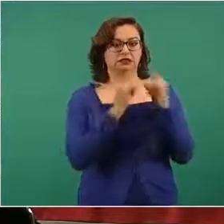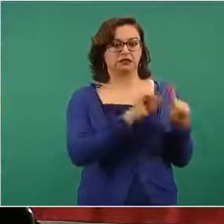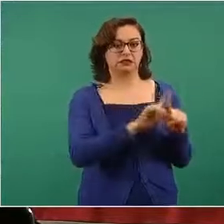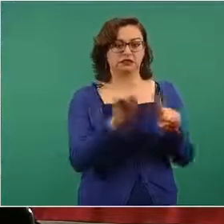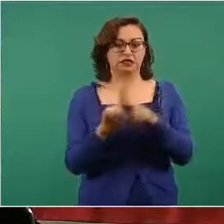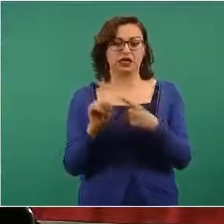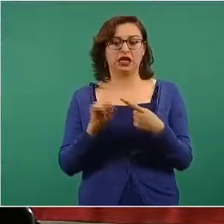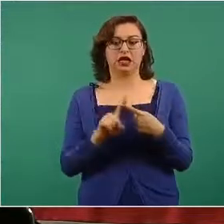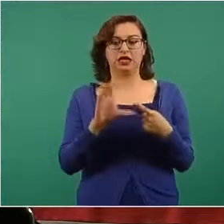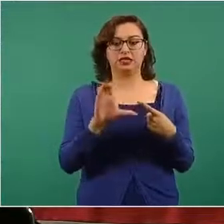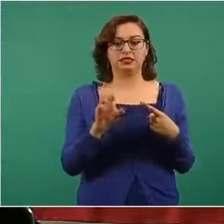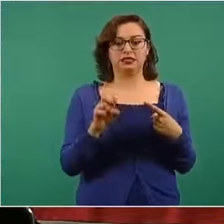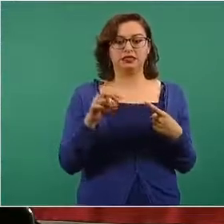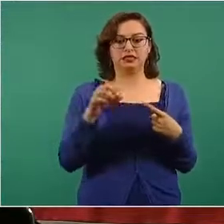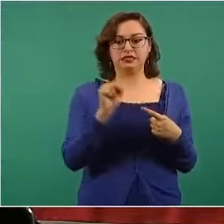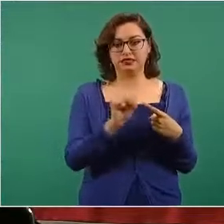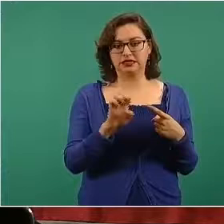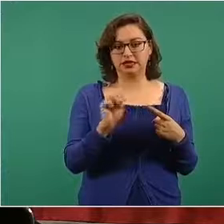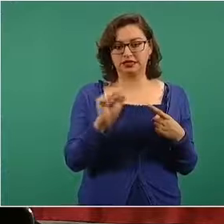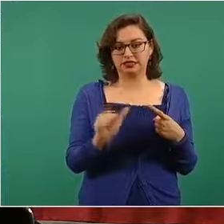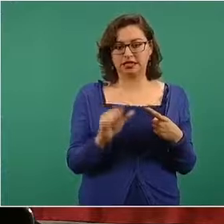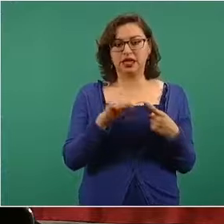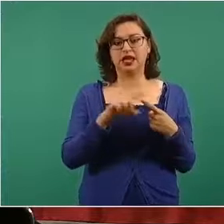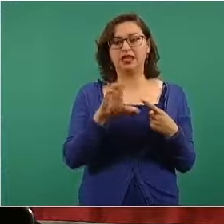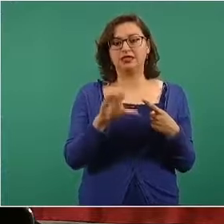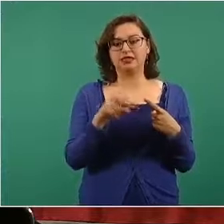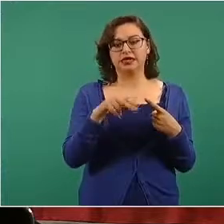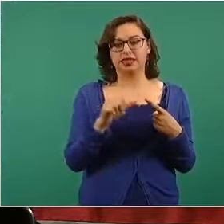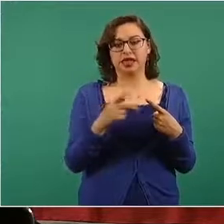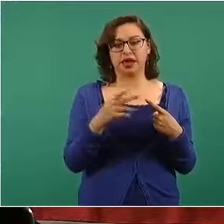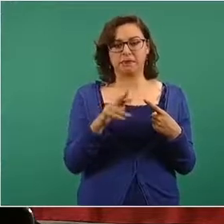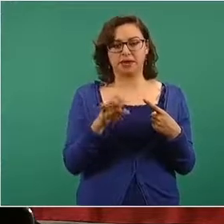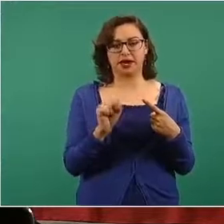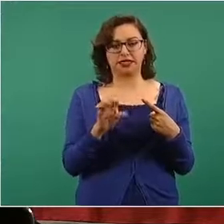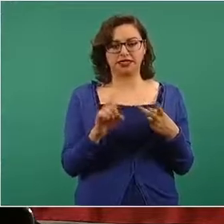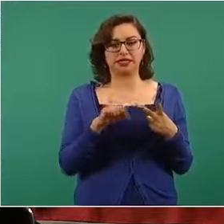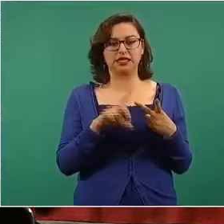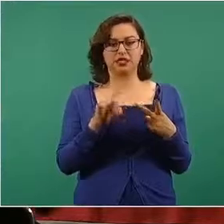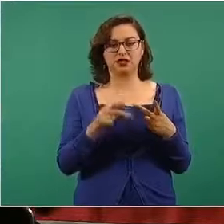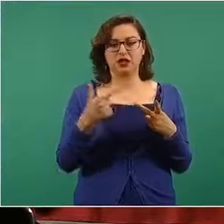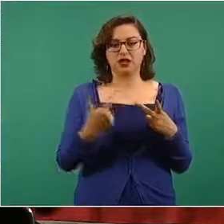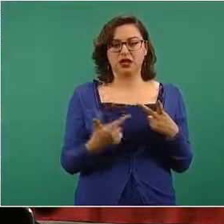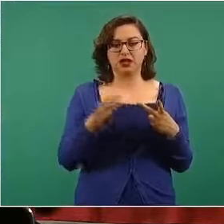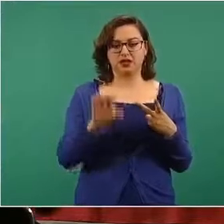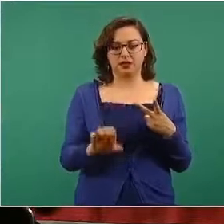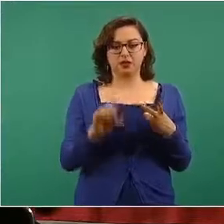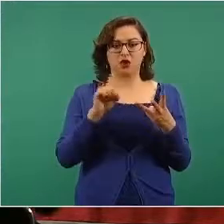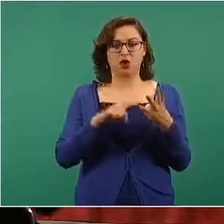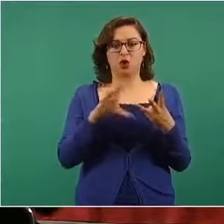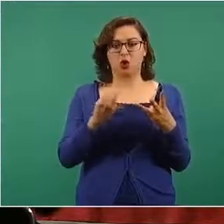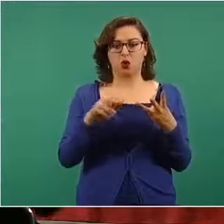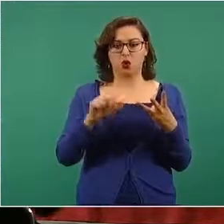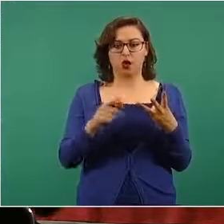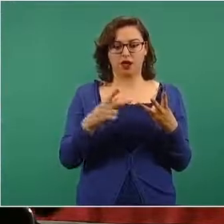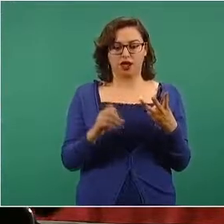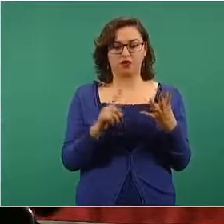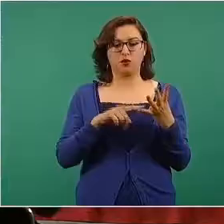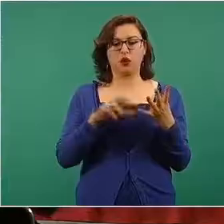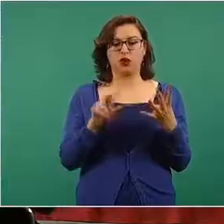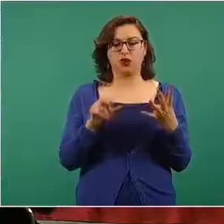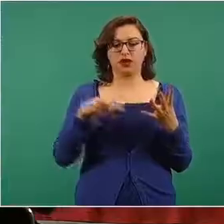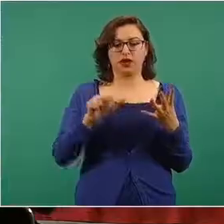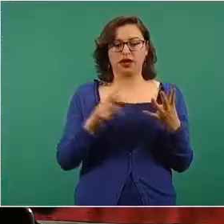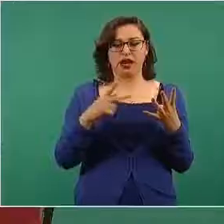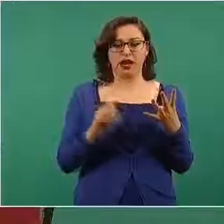la Secretaría de Salud, tanto Senaprese, Dirección General de Epidemiología, pero CONAPO, RENAPO,